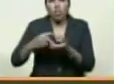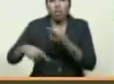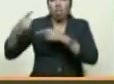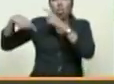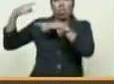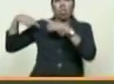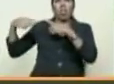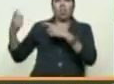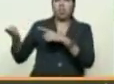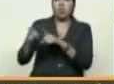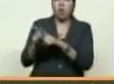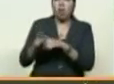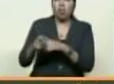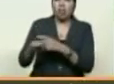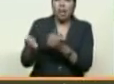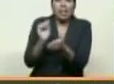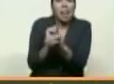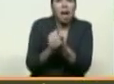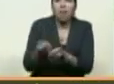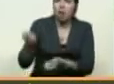regresarnos al tutelaje imperial.